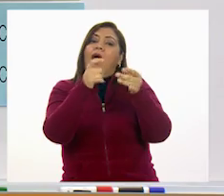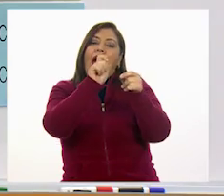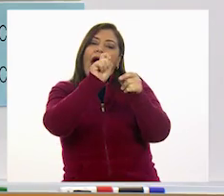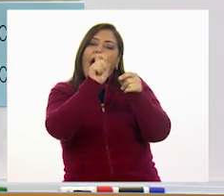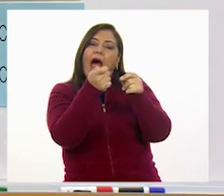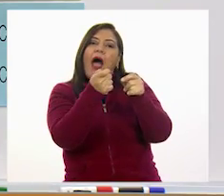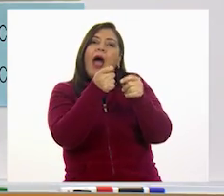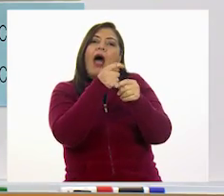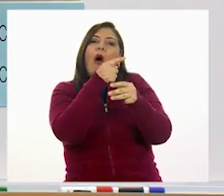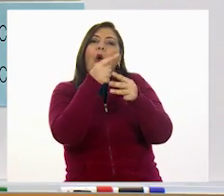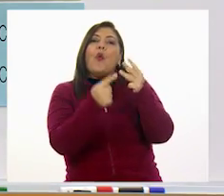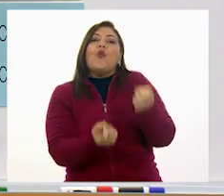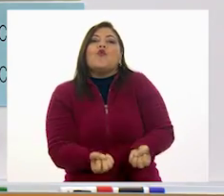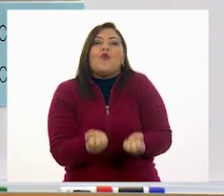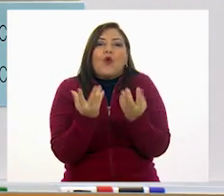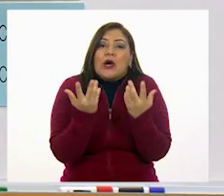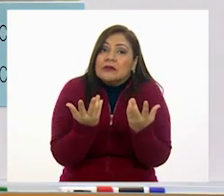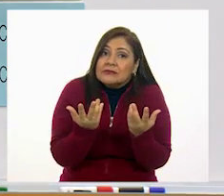son...